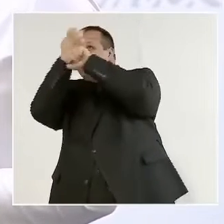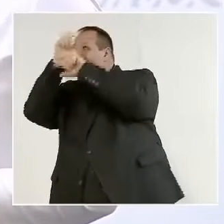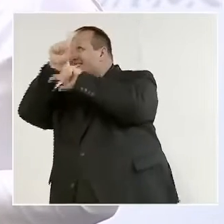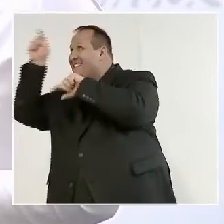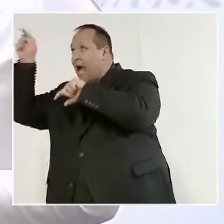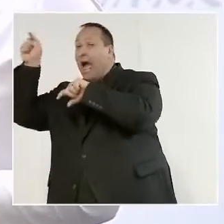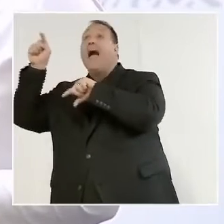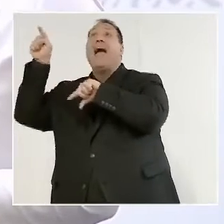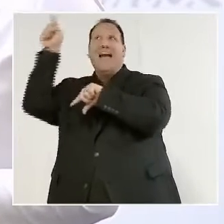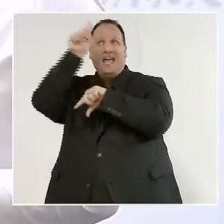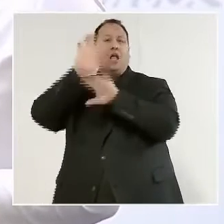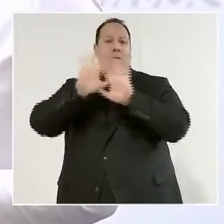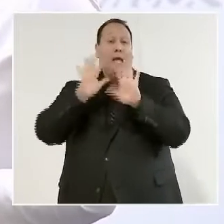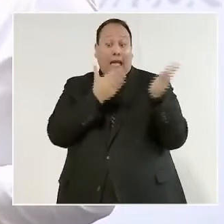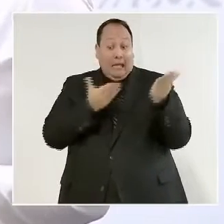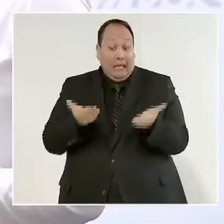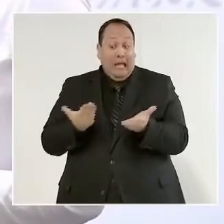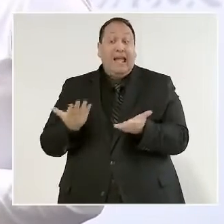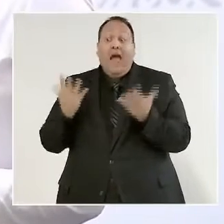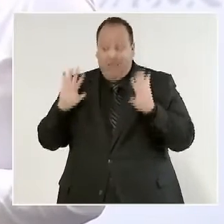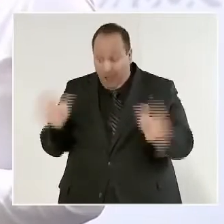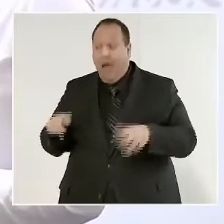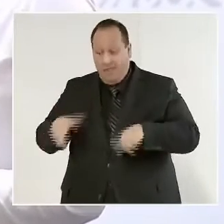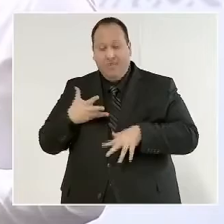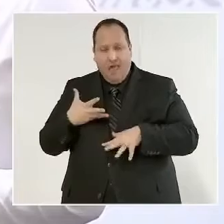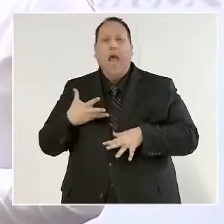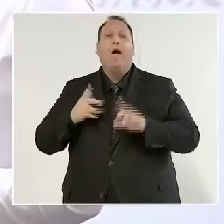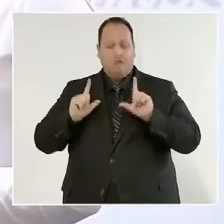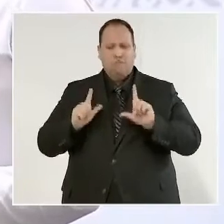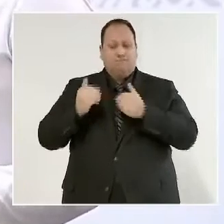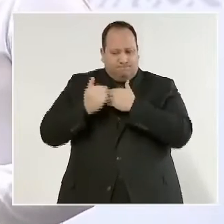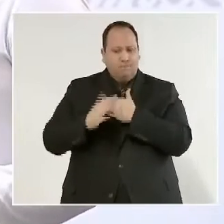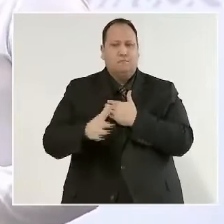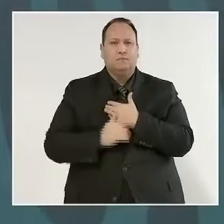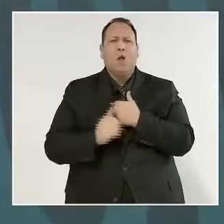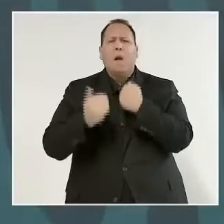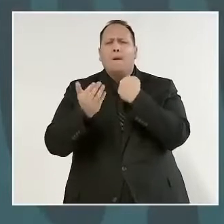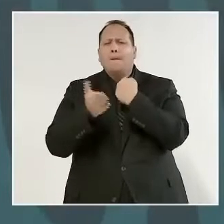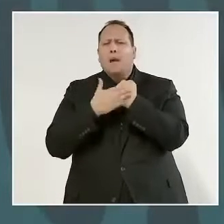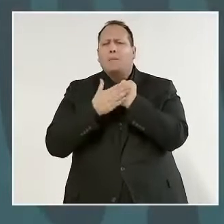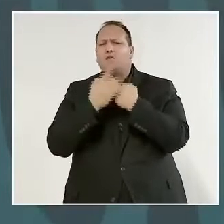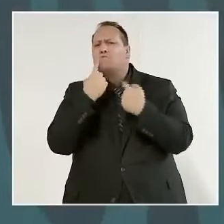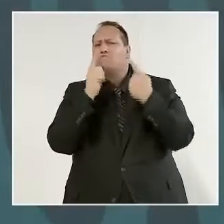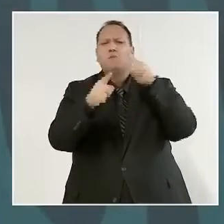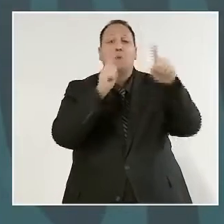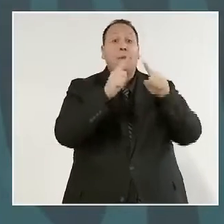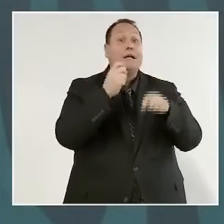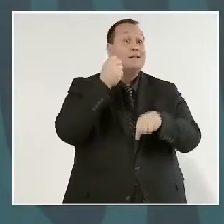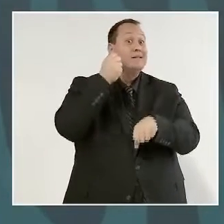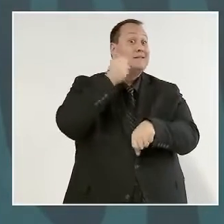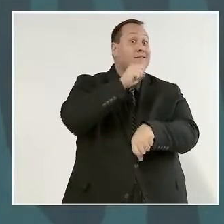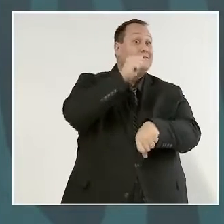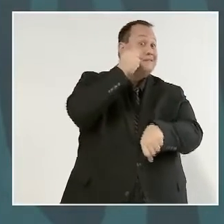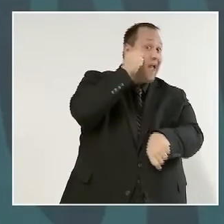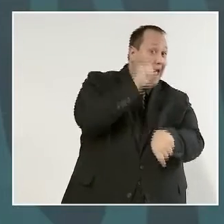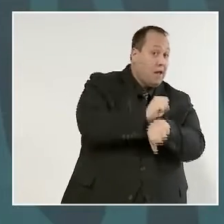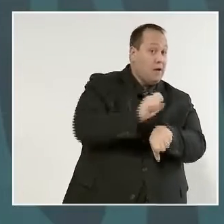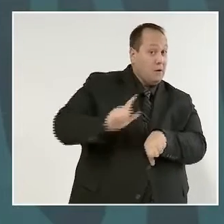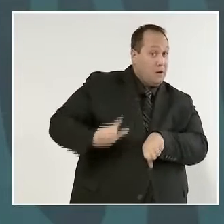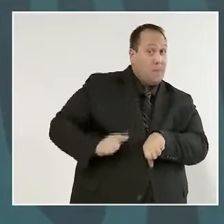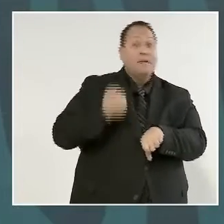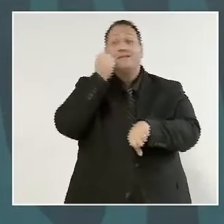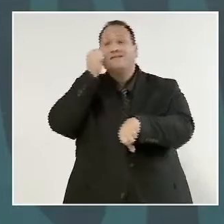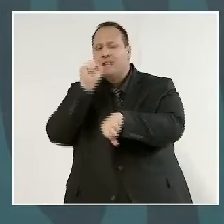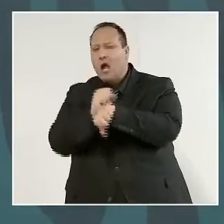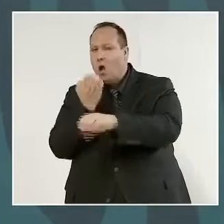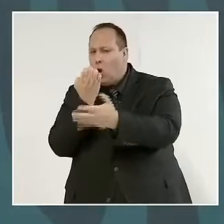los mecanismos que harán efectivo el decreto, las secretarías de Gobernación, de